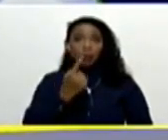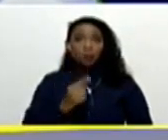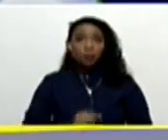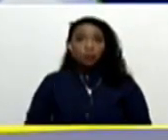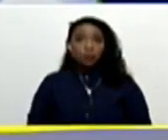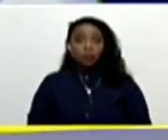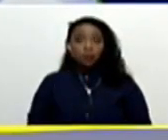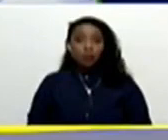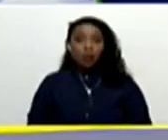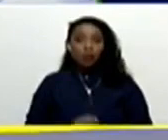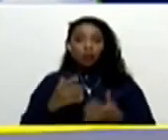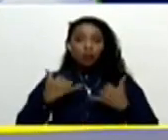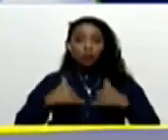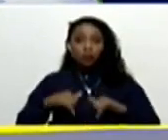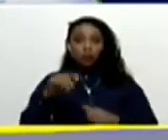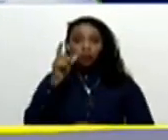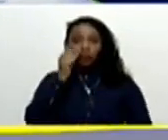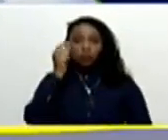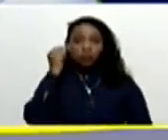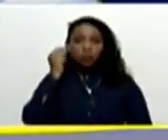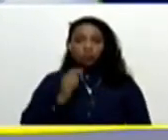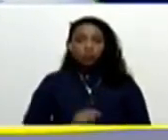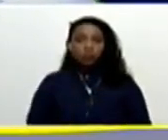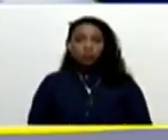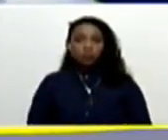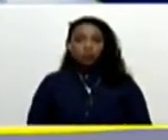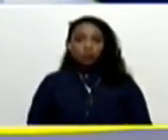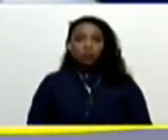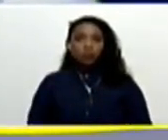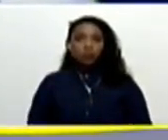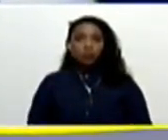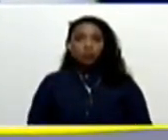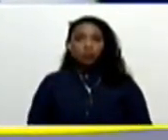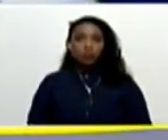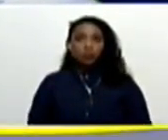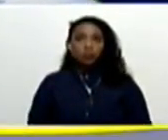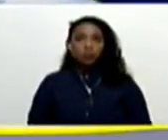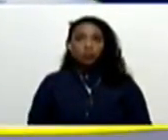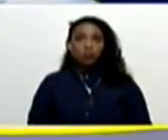e hijos de Chávez.